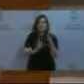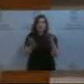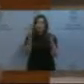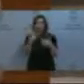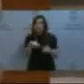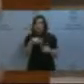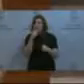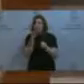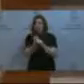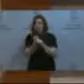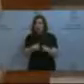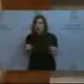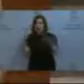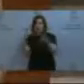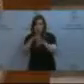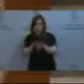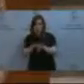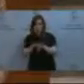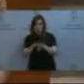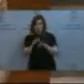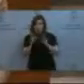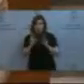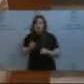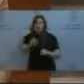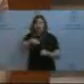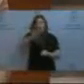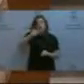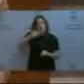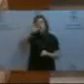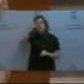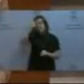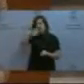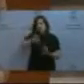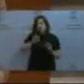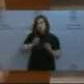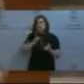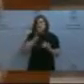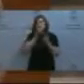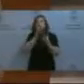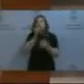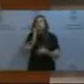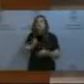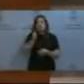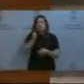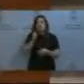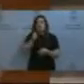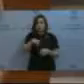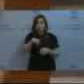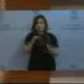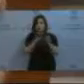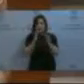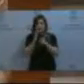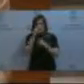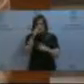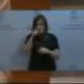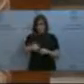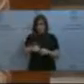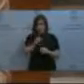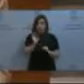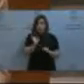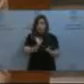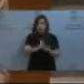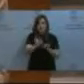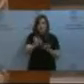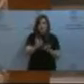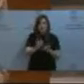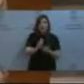para el trabajo nocturno. Desde que conocimos el pronunciamiento del Tribunal, que es de abril de este mismo año, desde el Servicio de Caza y Pesca